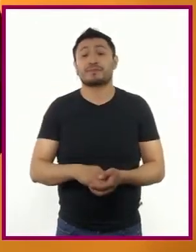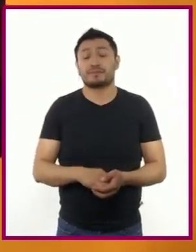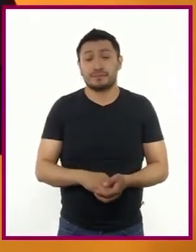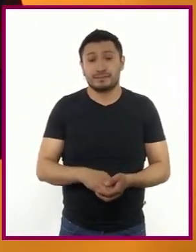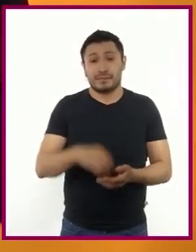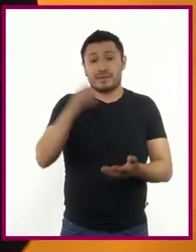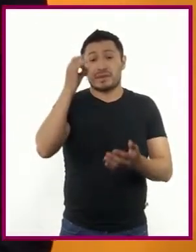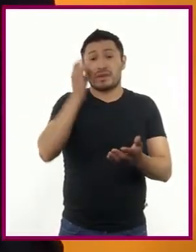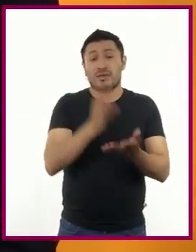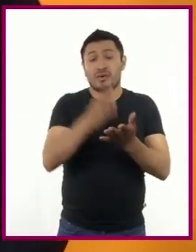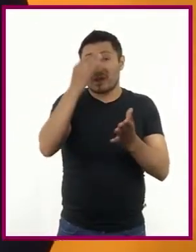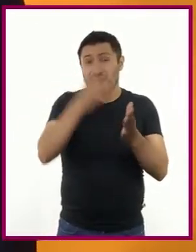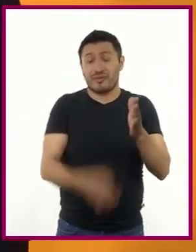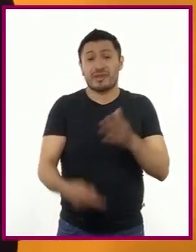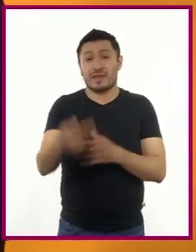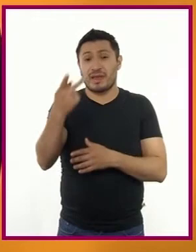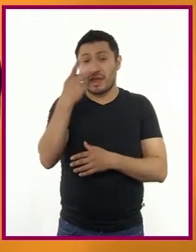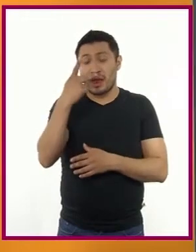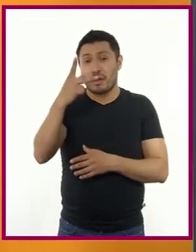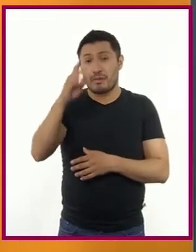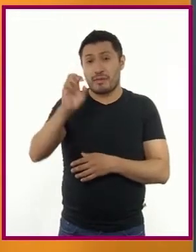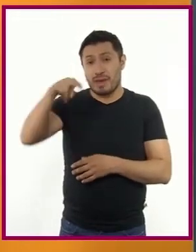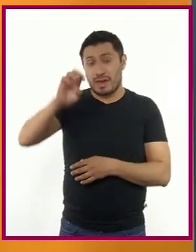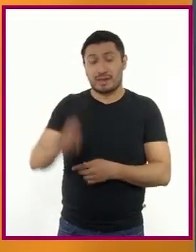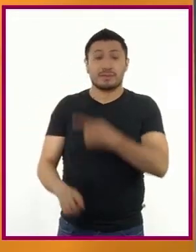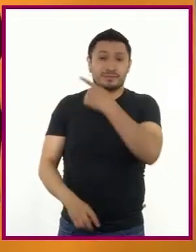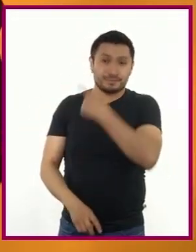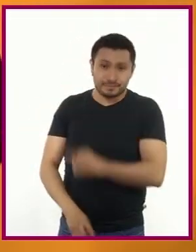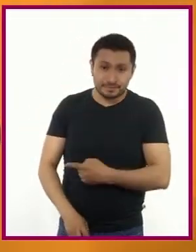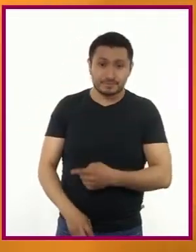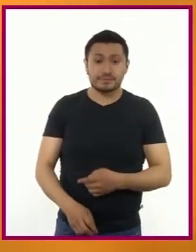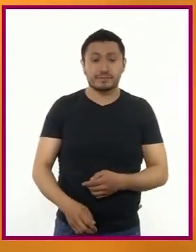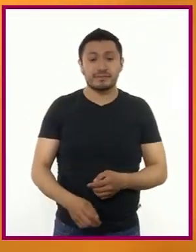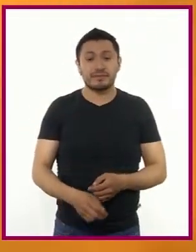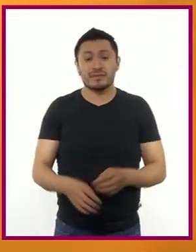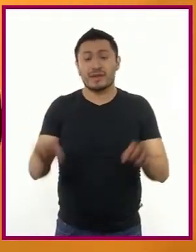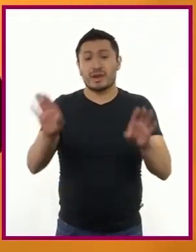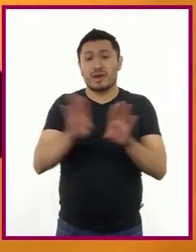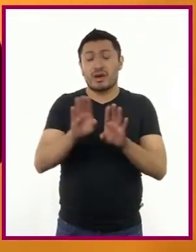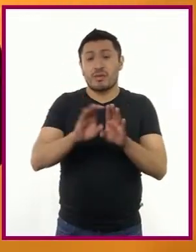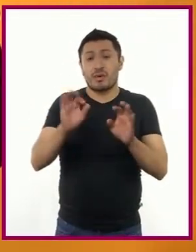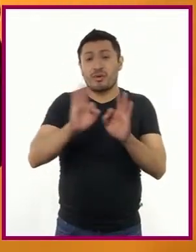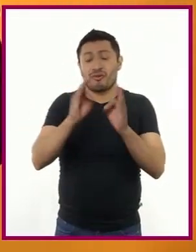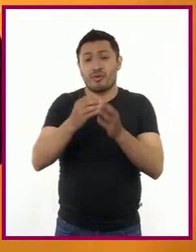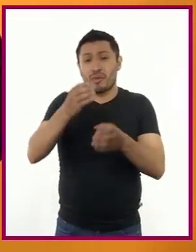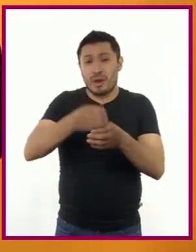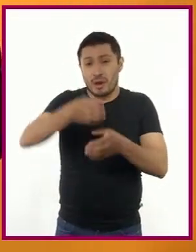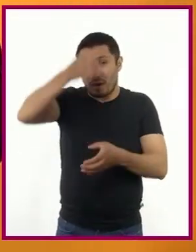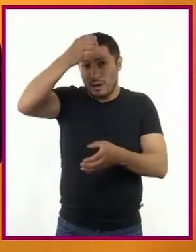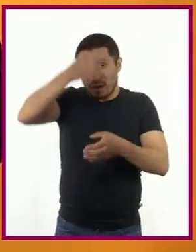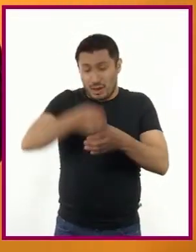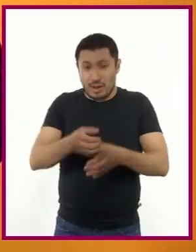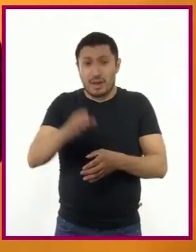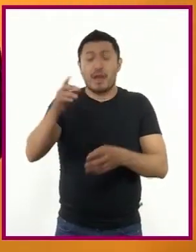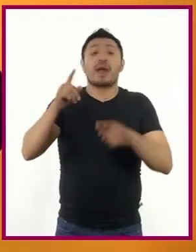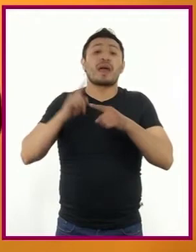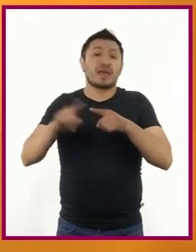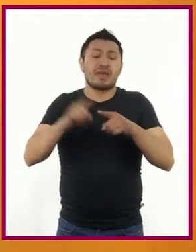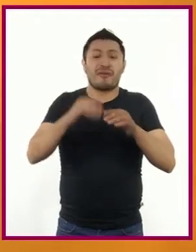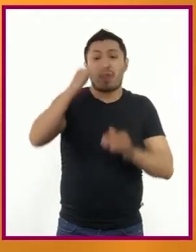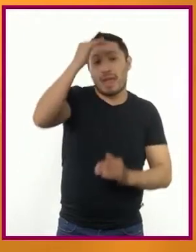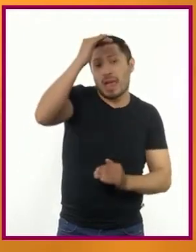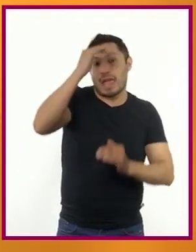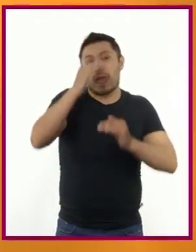el pene. El pene es de forma cilíndrica, tamaño variable, tiene una